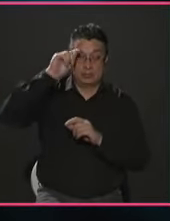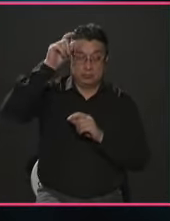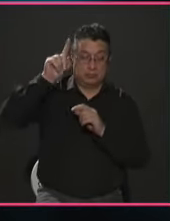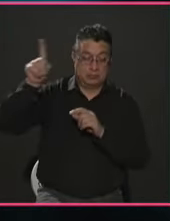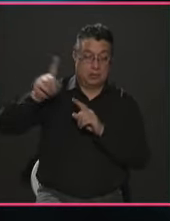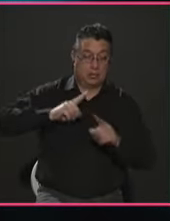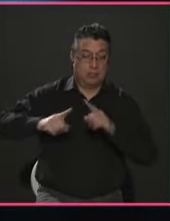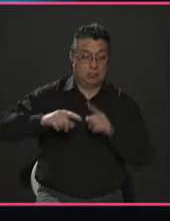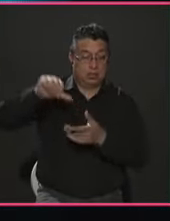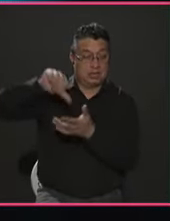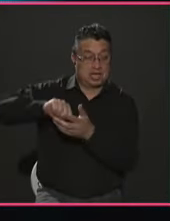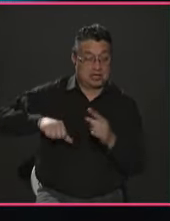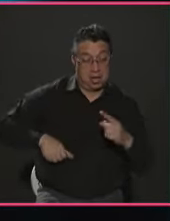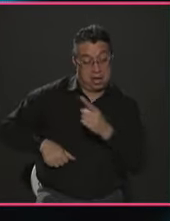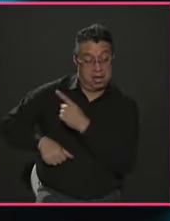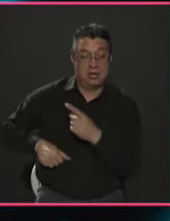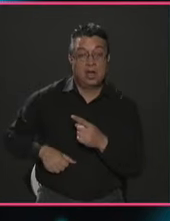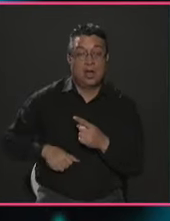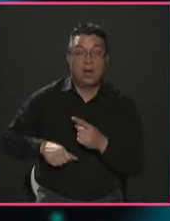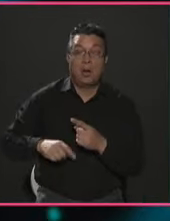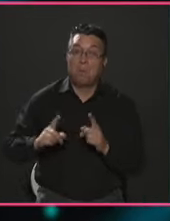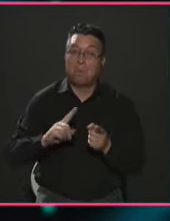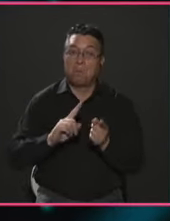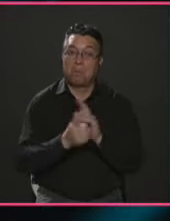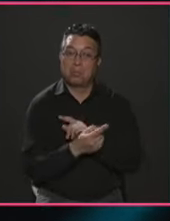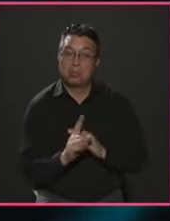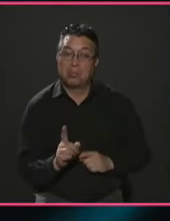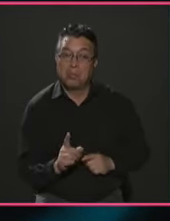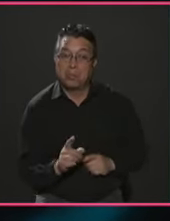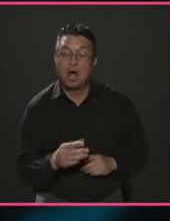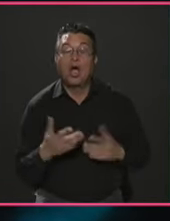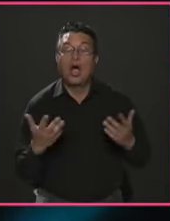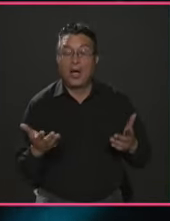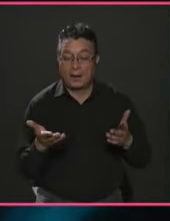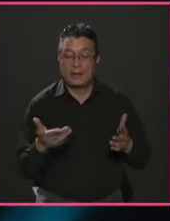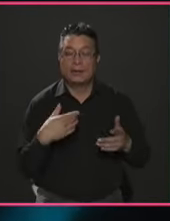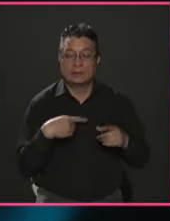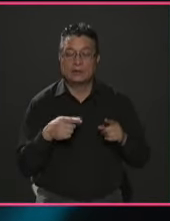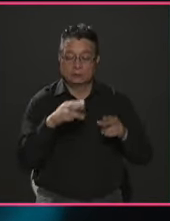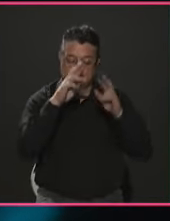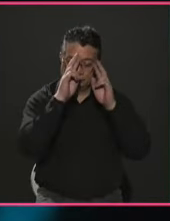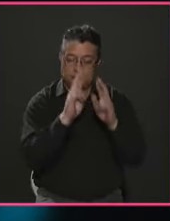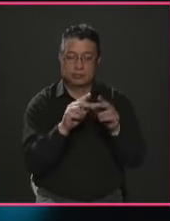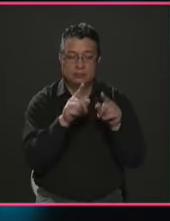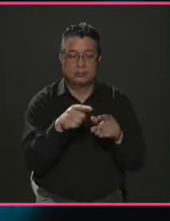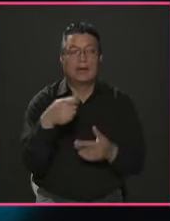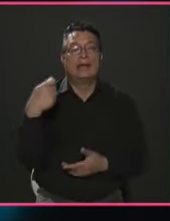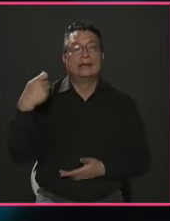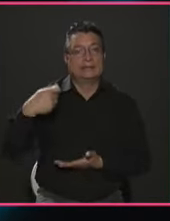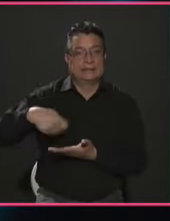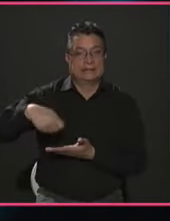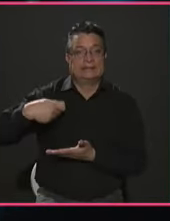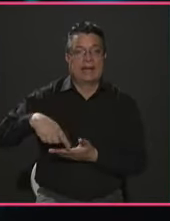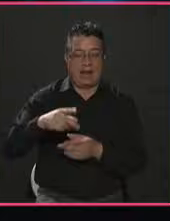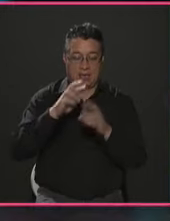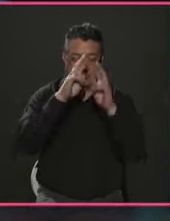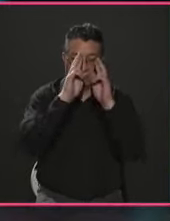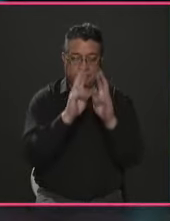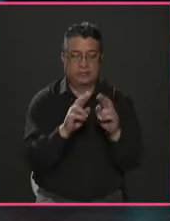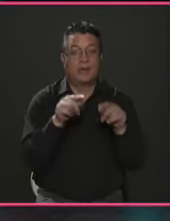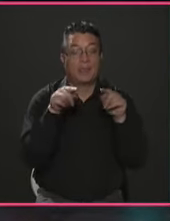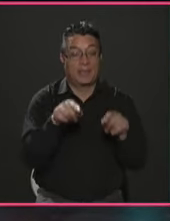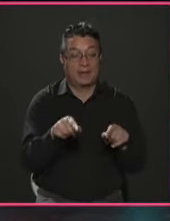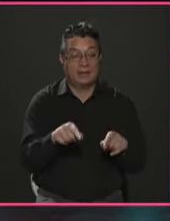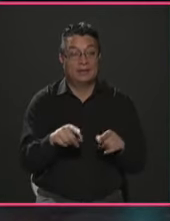administración central quiero eh hacer en eso un reconocimiento al senado Esta es una